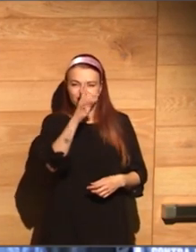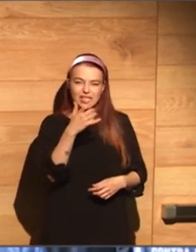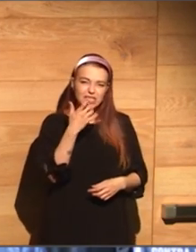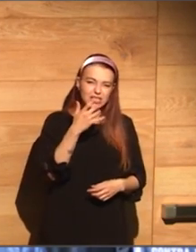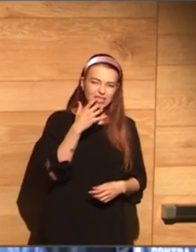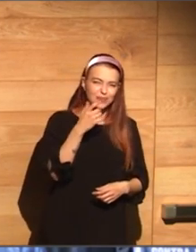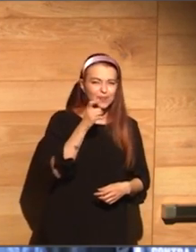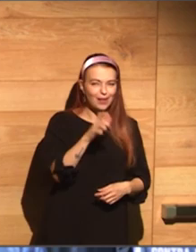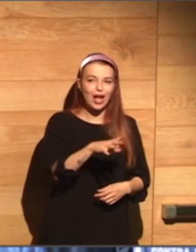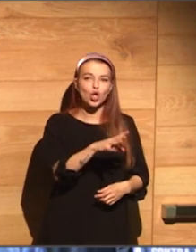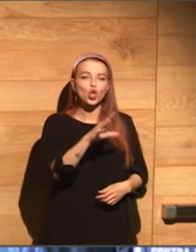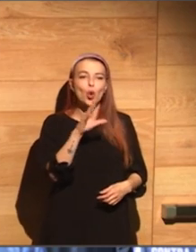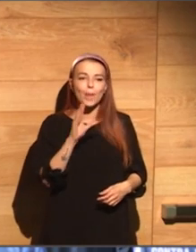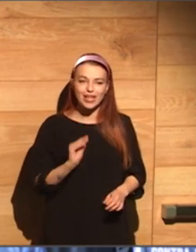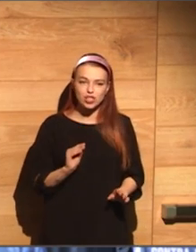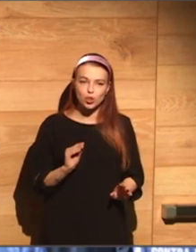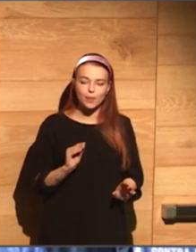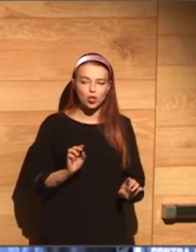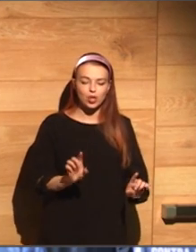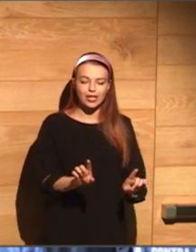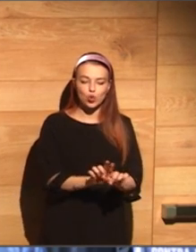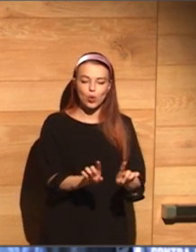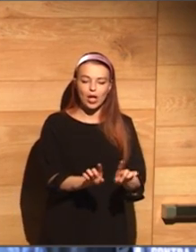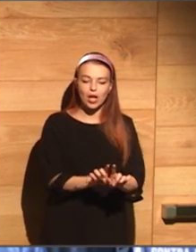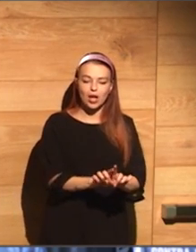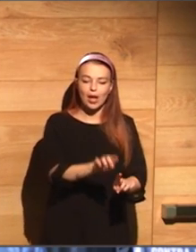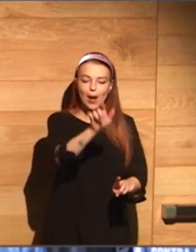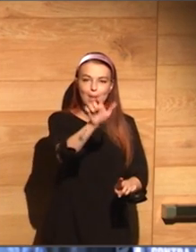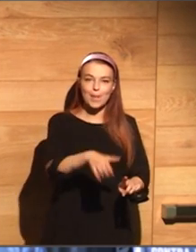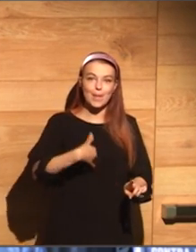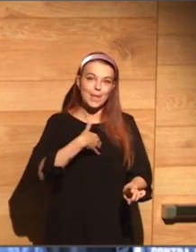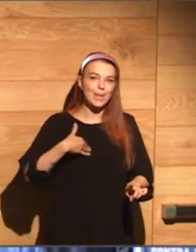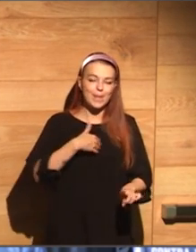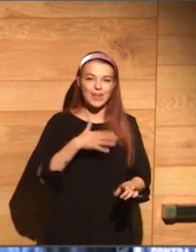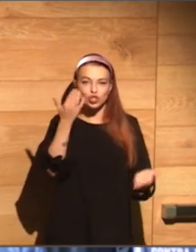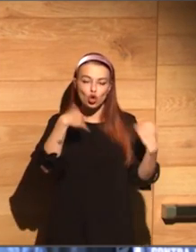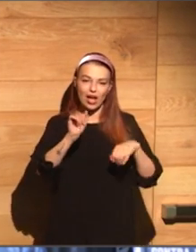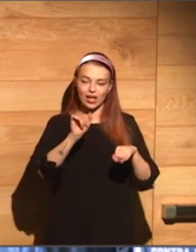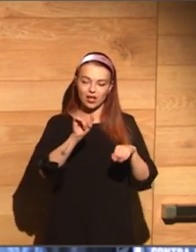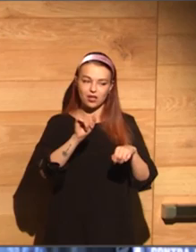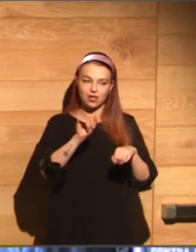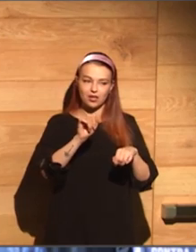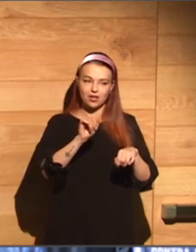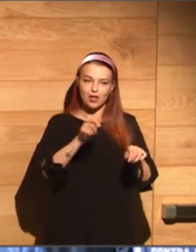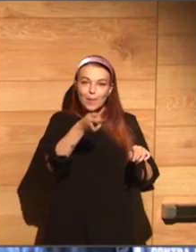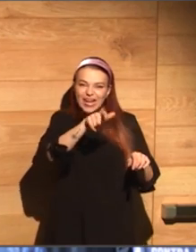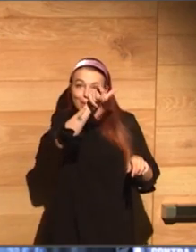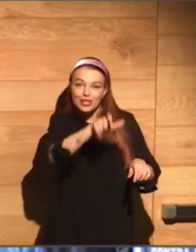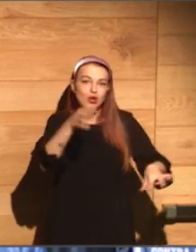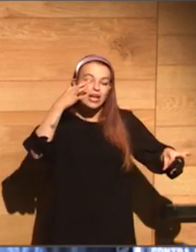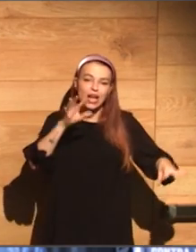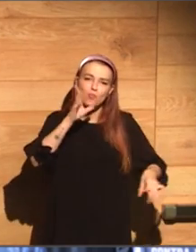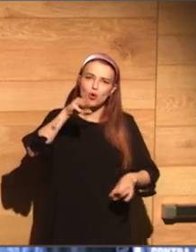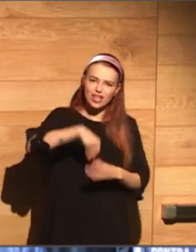es tratar a los personajes como personas, uh-huh, llenas de defectos, no como arquetipos. Nunca son